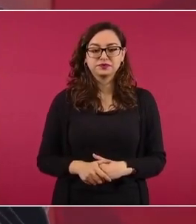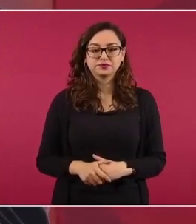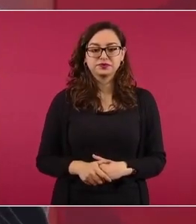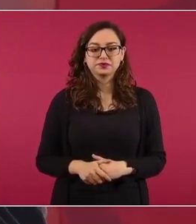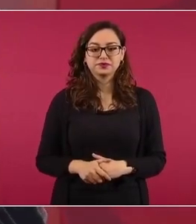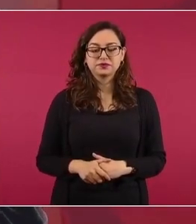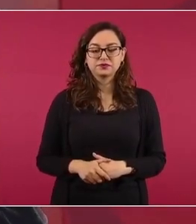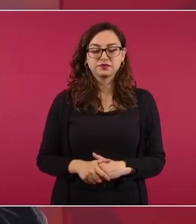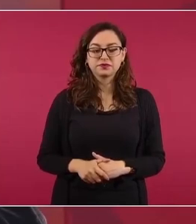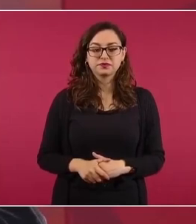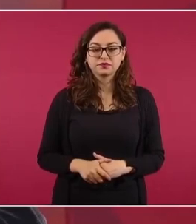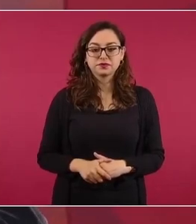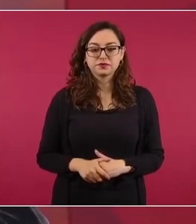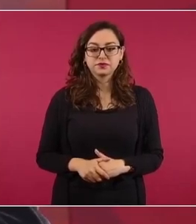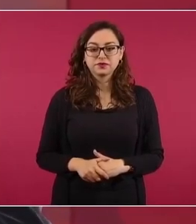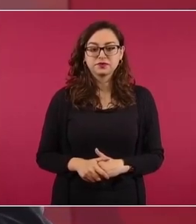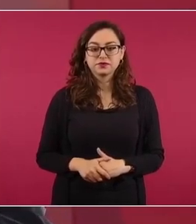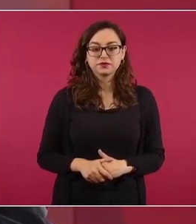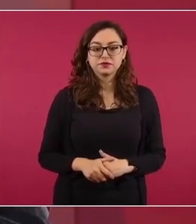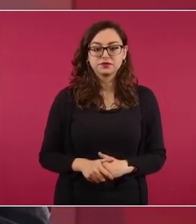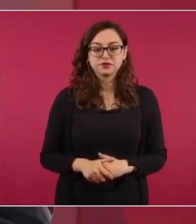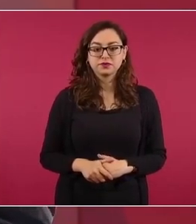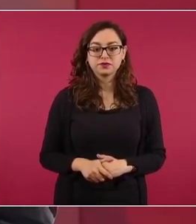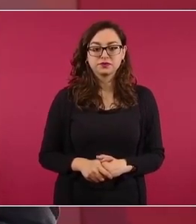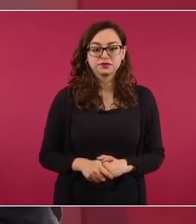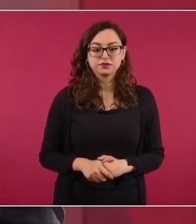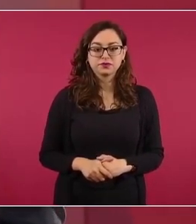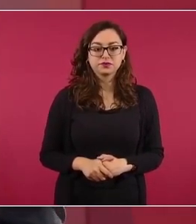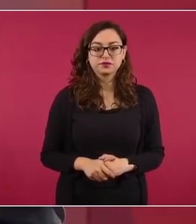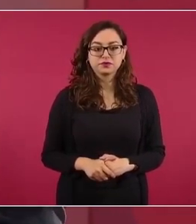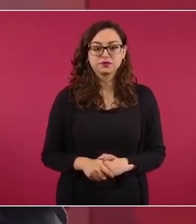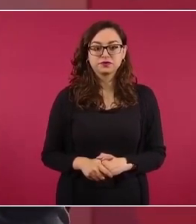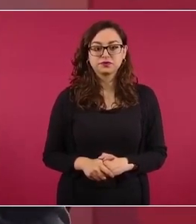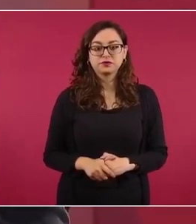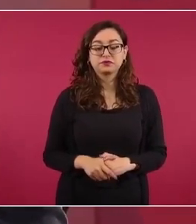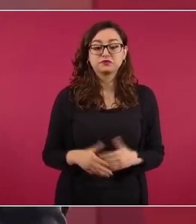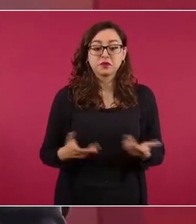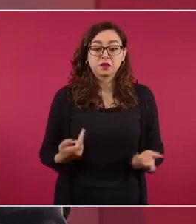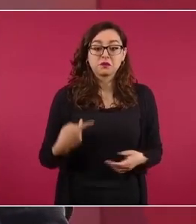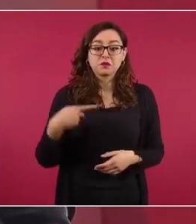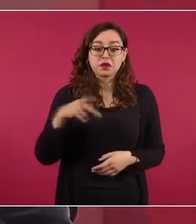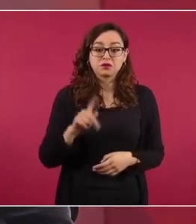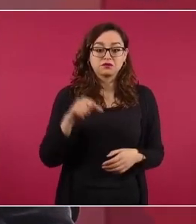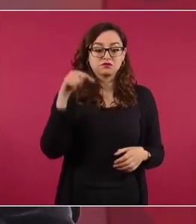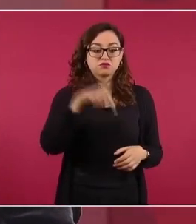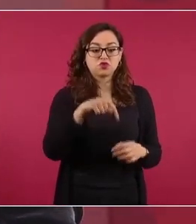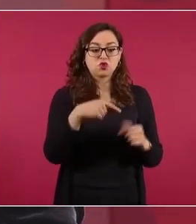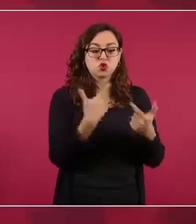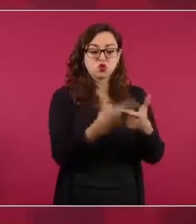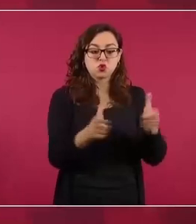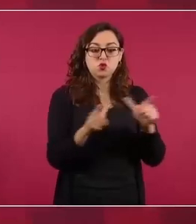Tengo entendido de que este mismo grupo